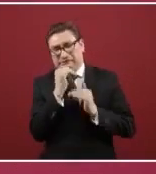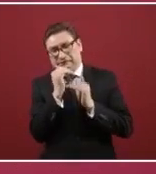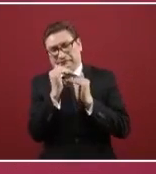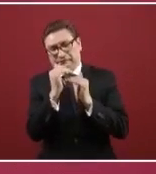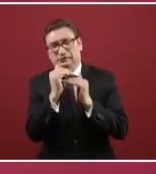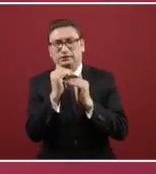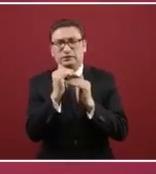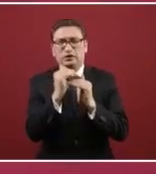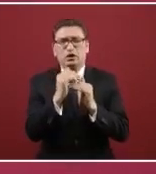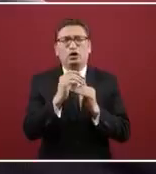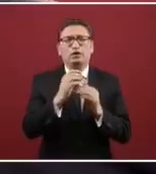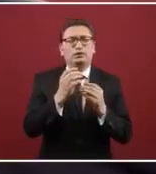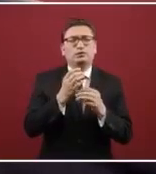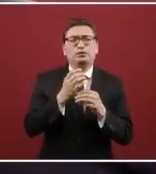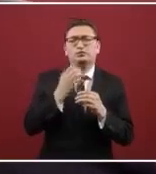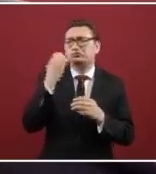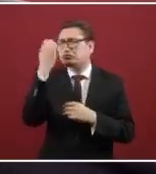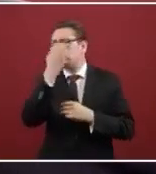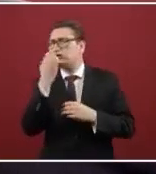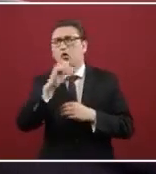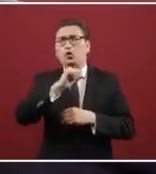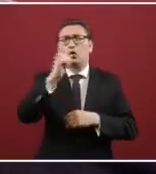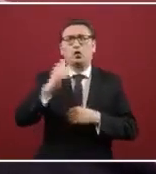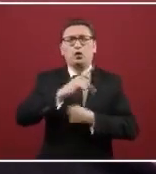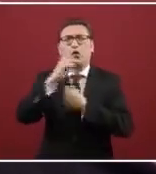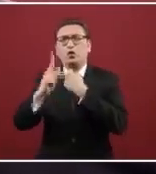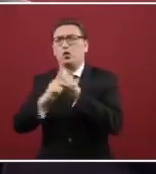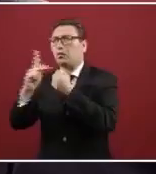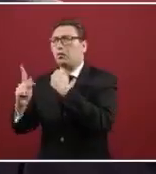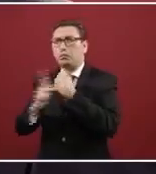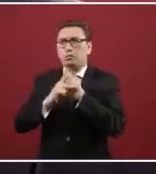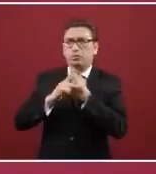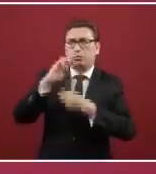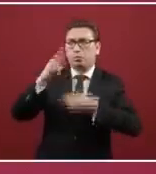estamos entre los países con menos conectividad en el mundo.